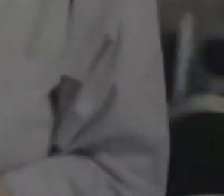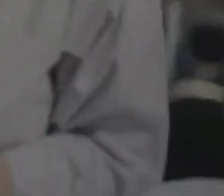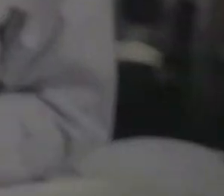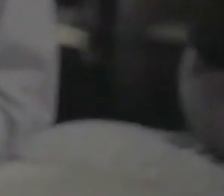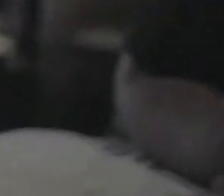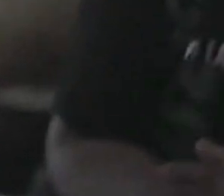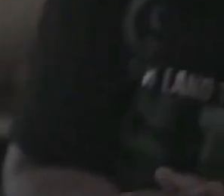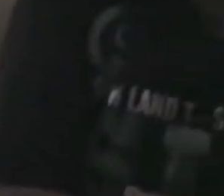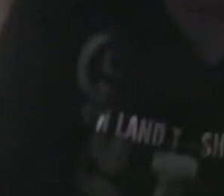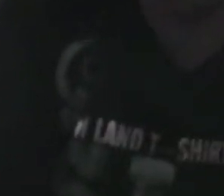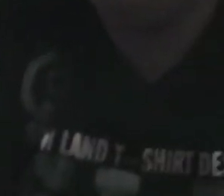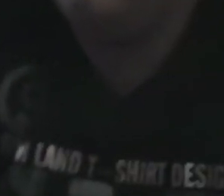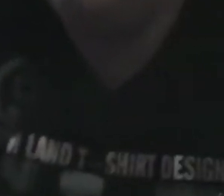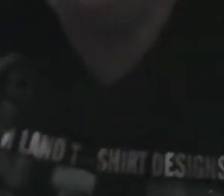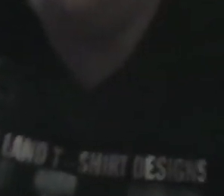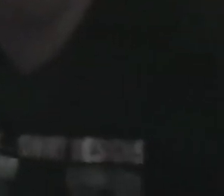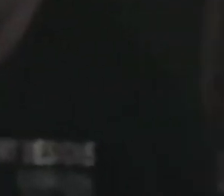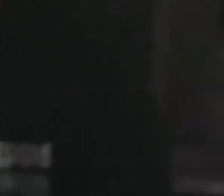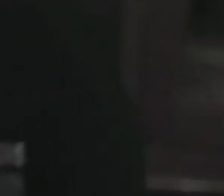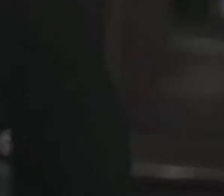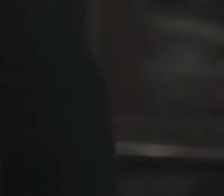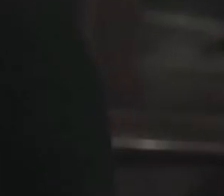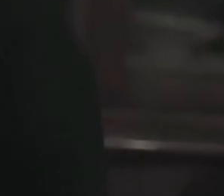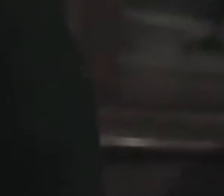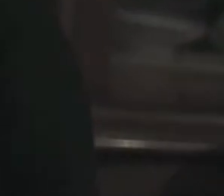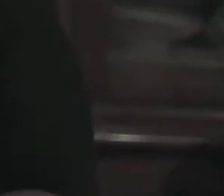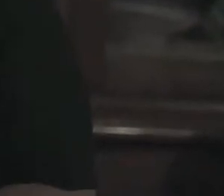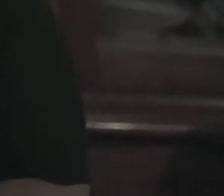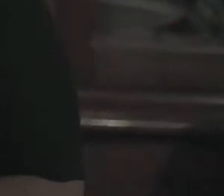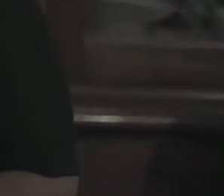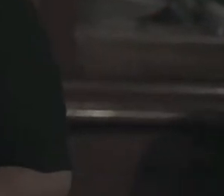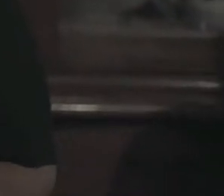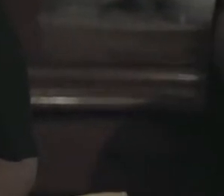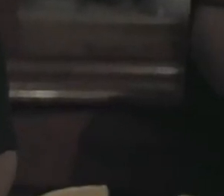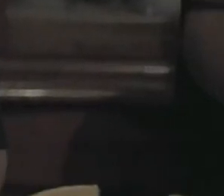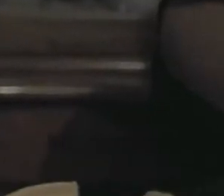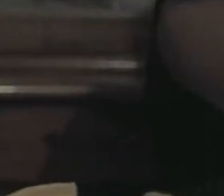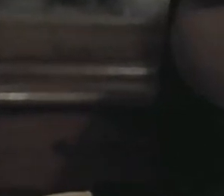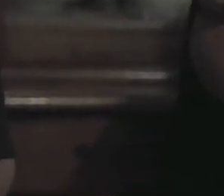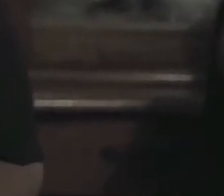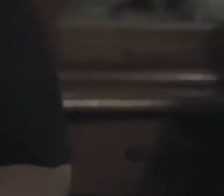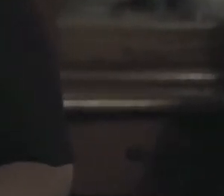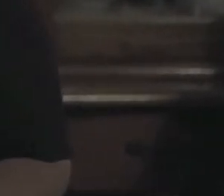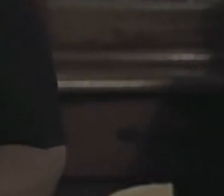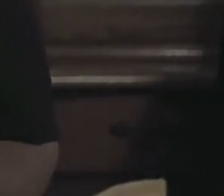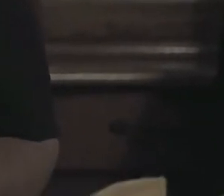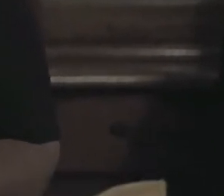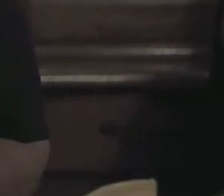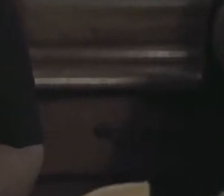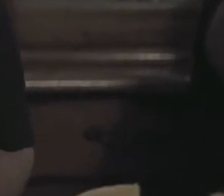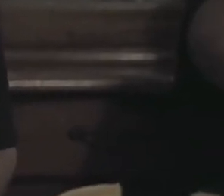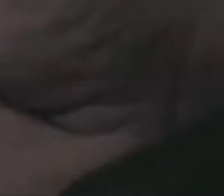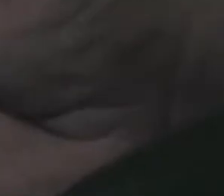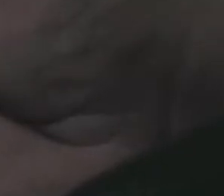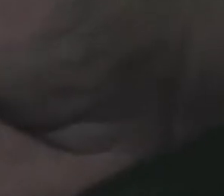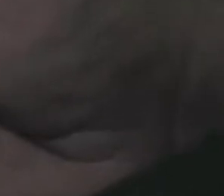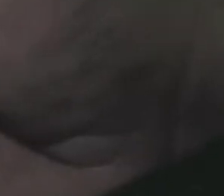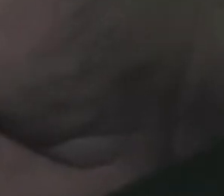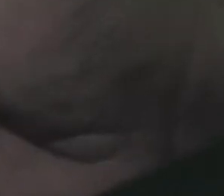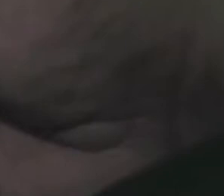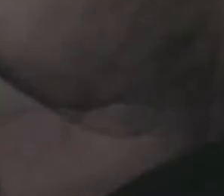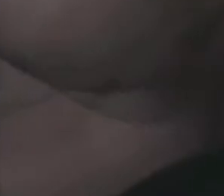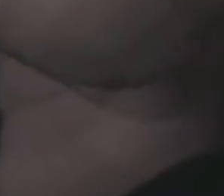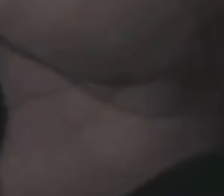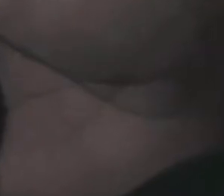Ya, ese es Roca, ¿cómo es? Ahí es danza, el rap, el danza. Es. No, que